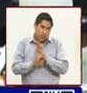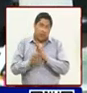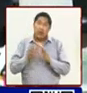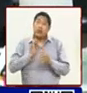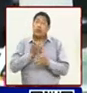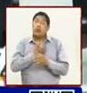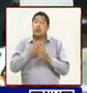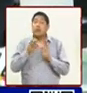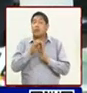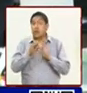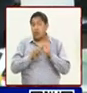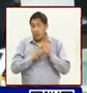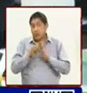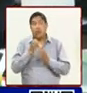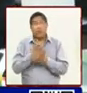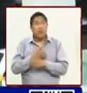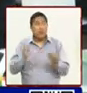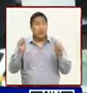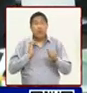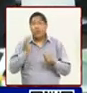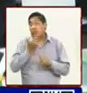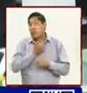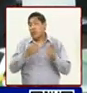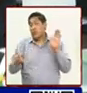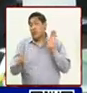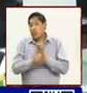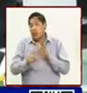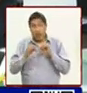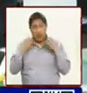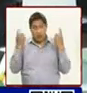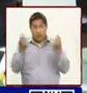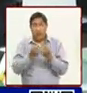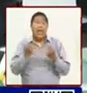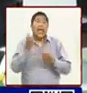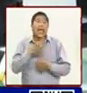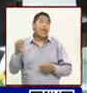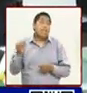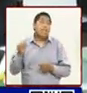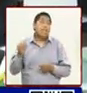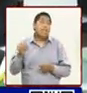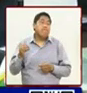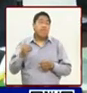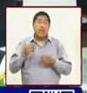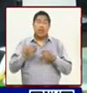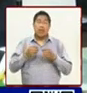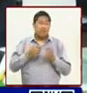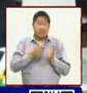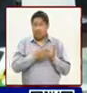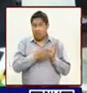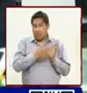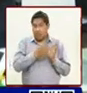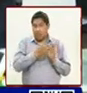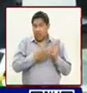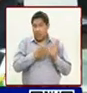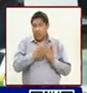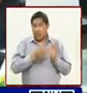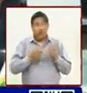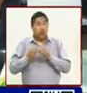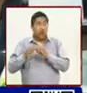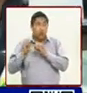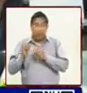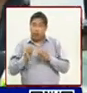de nuestro Estatuto Autonómico, de nuestras leyes departamentales y del manual de organización